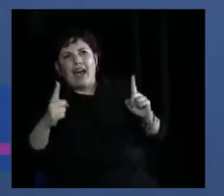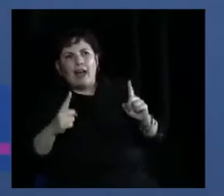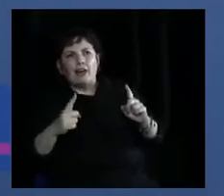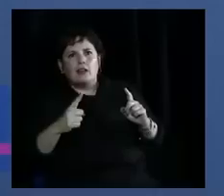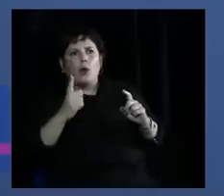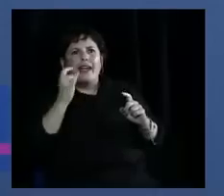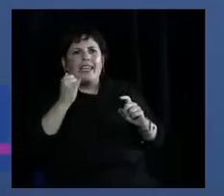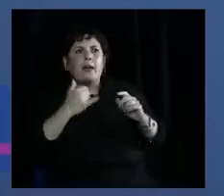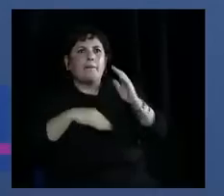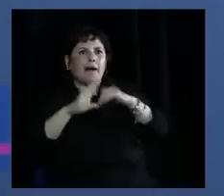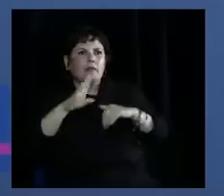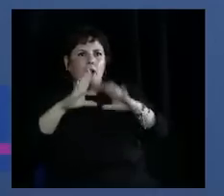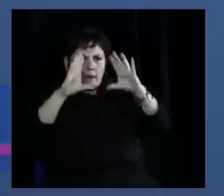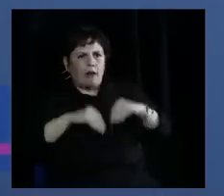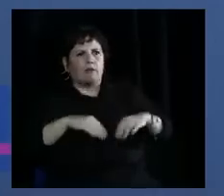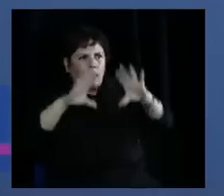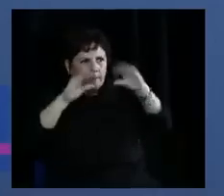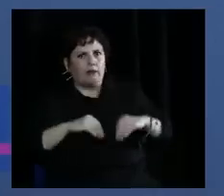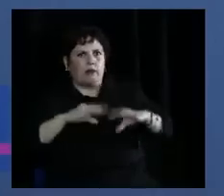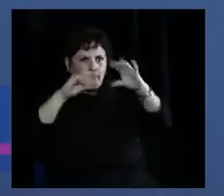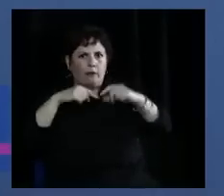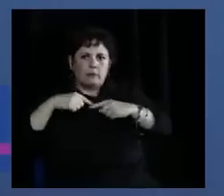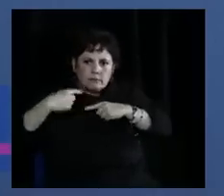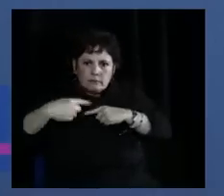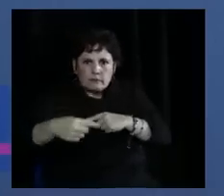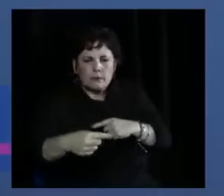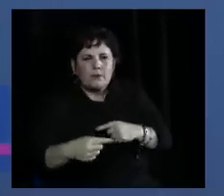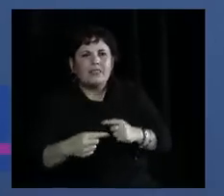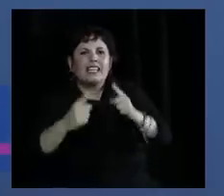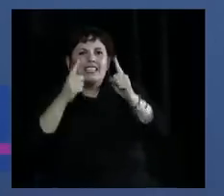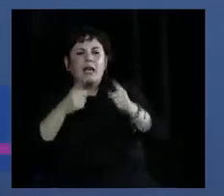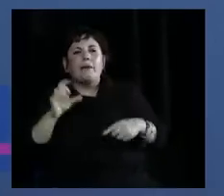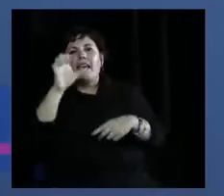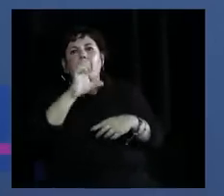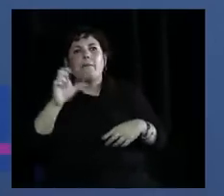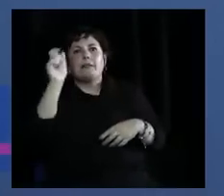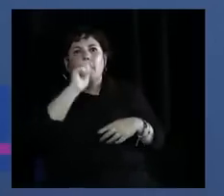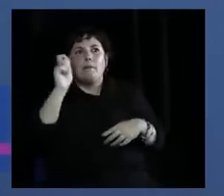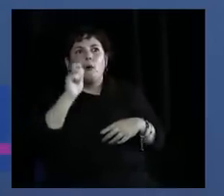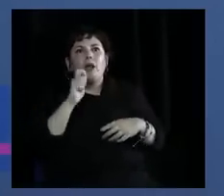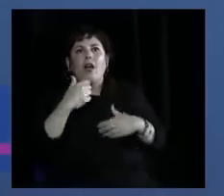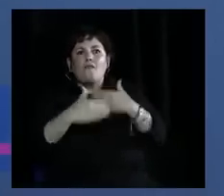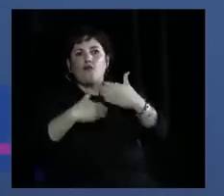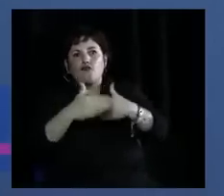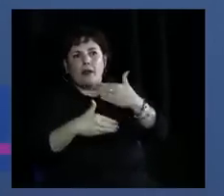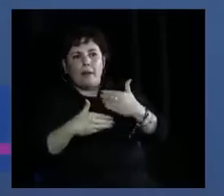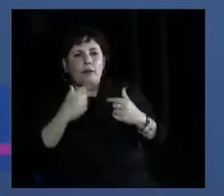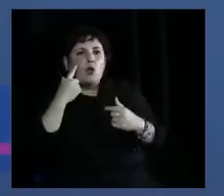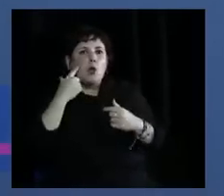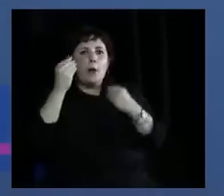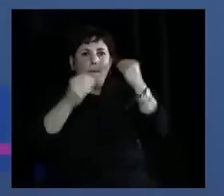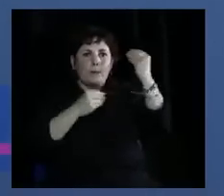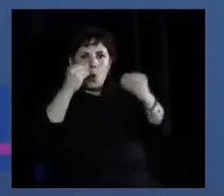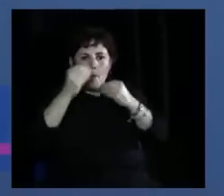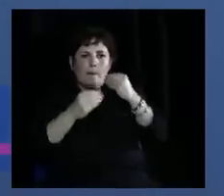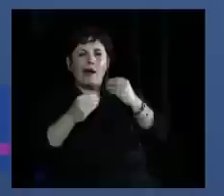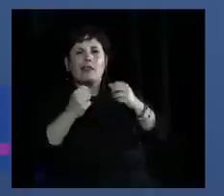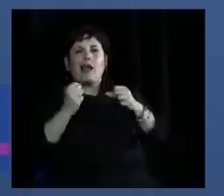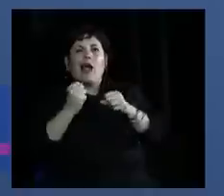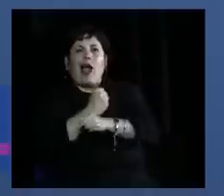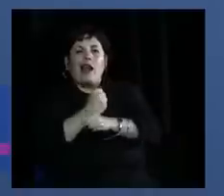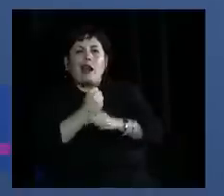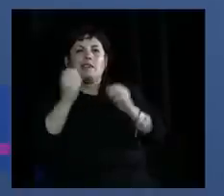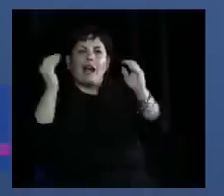mayor cantidad, mayor frecuencia de apagones. Pero también en el rendimiento de la empresa pública, números muy preocupantes, una caída de la rentabilidad de